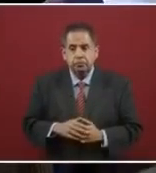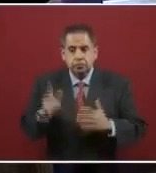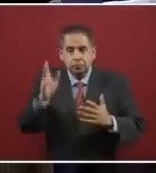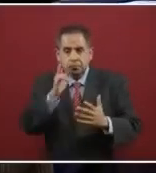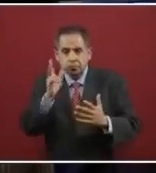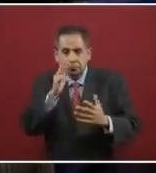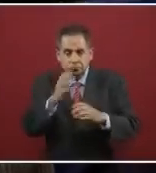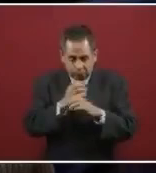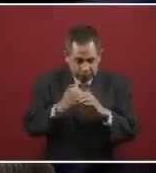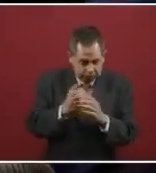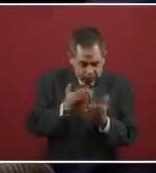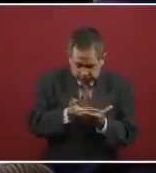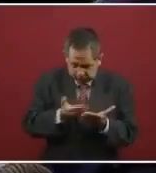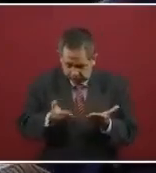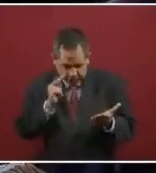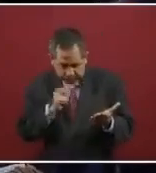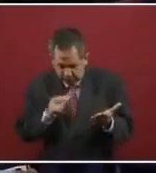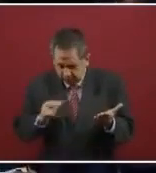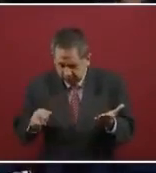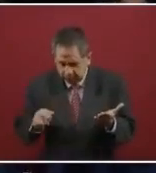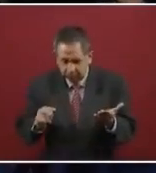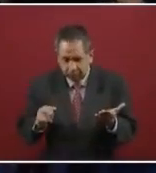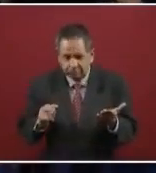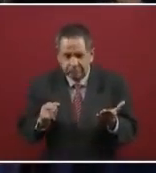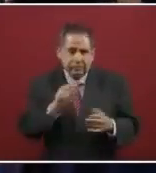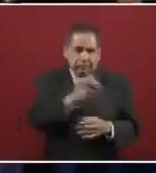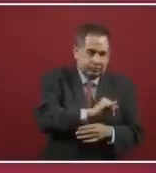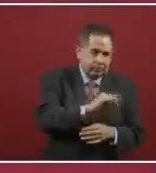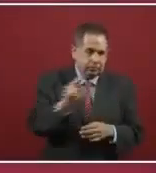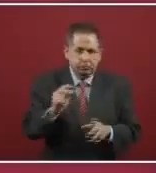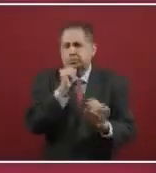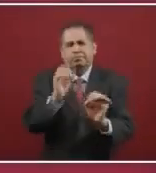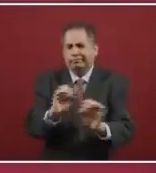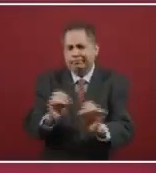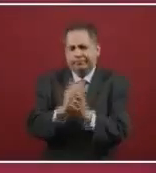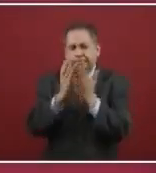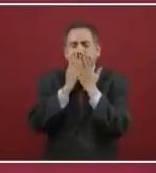elementos, ¿sí?, que prueben nada.